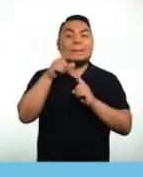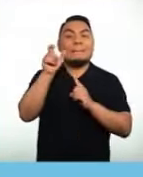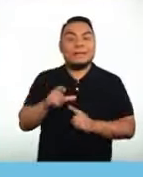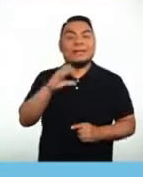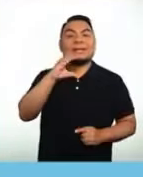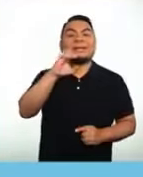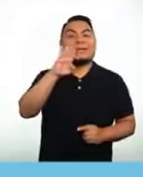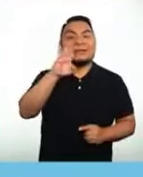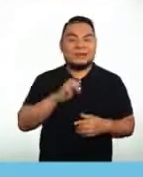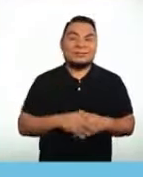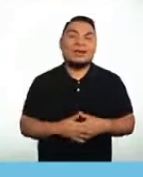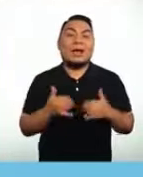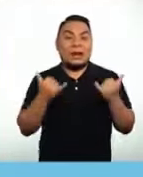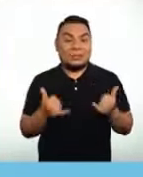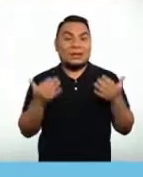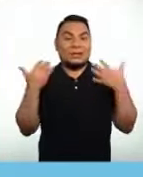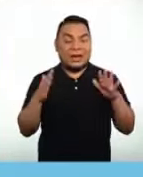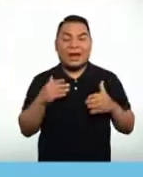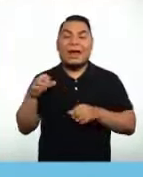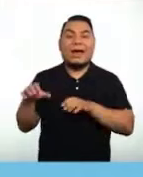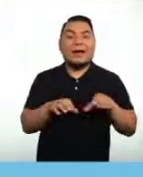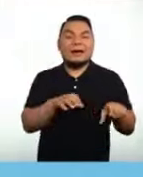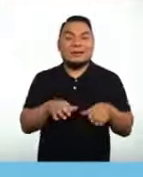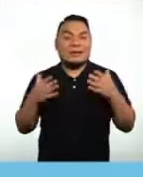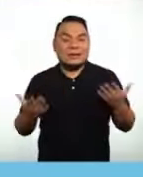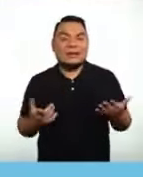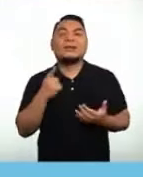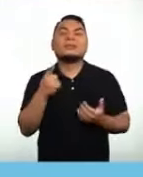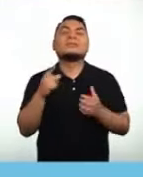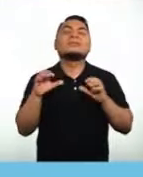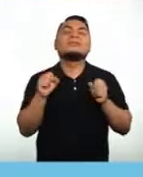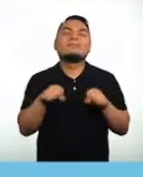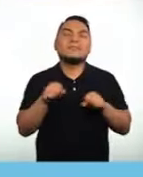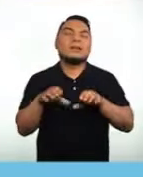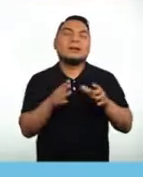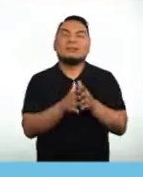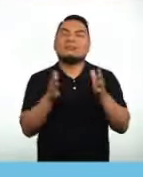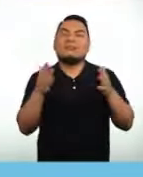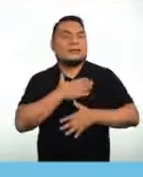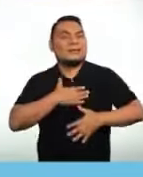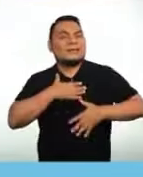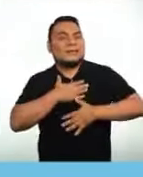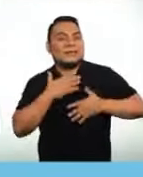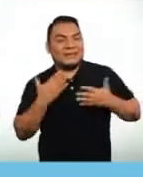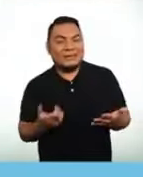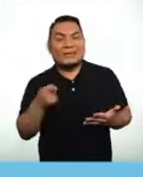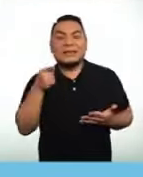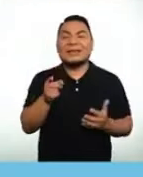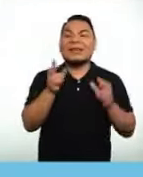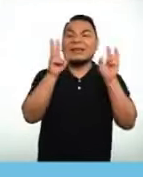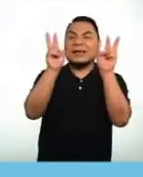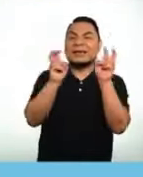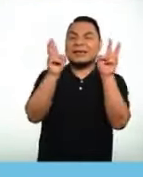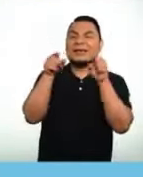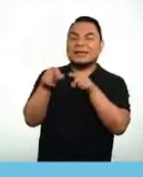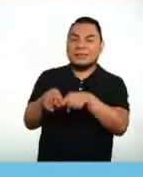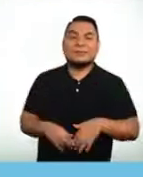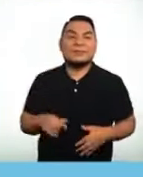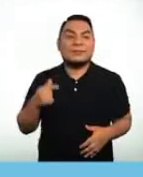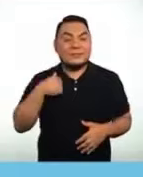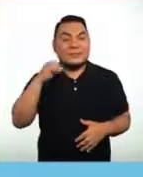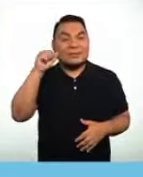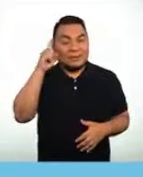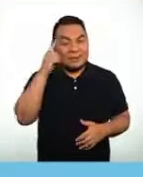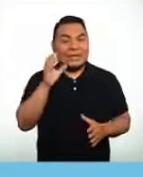Palomares, especialista de CEBE. Ahora estamos desarrollando una actividad súper divertida que se